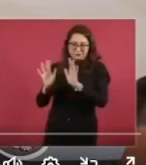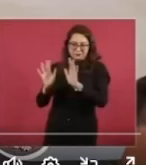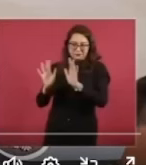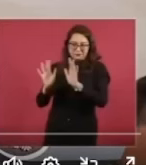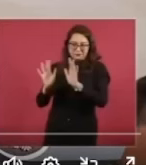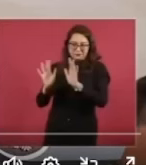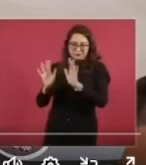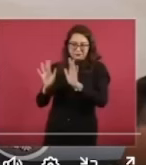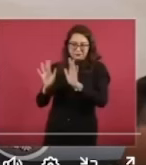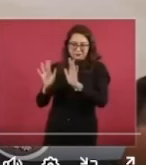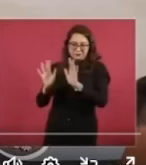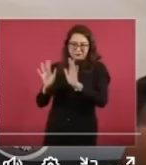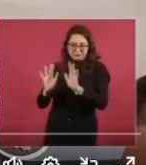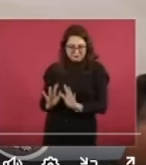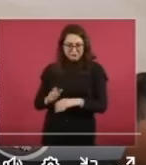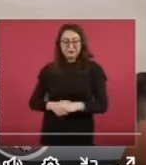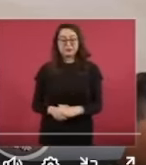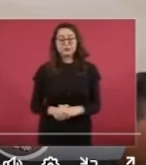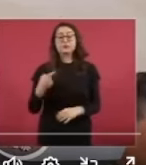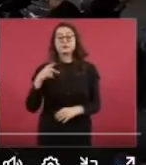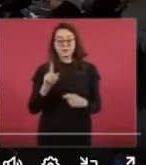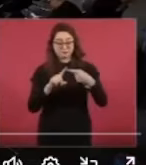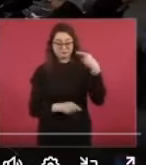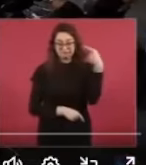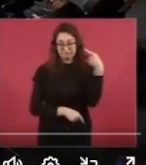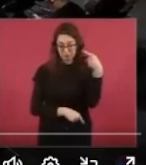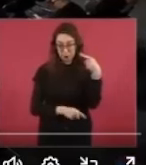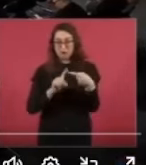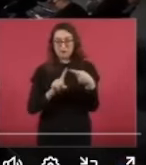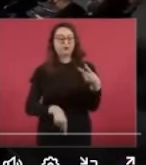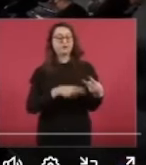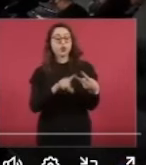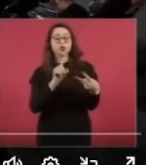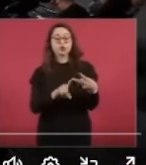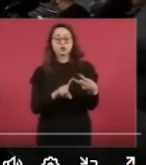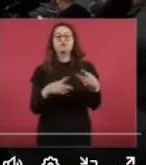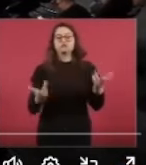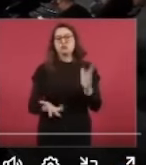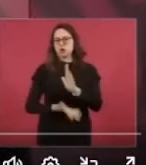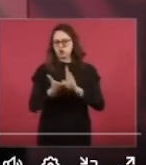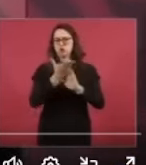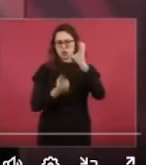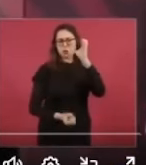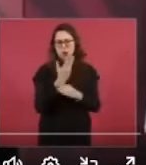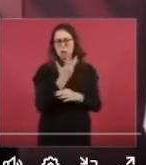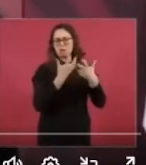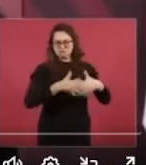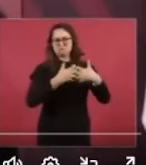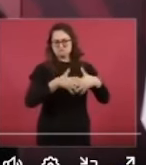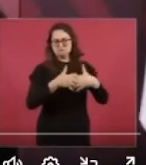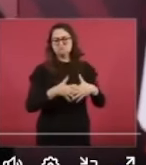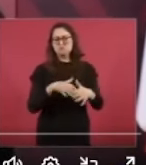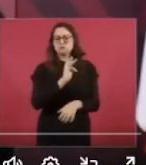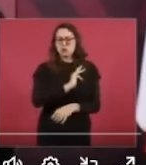noticias para todo el pueblo mexicano esa es una opción la otra opción es hacer una nueva